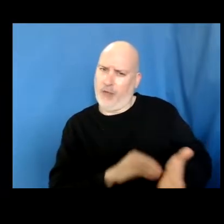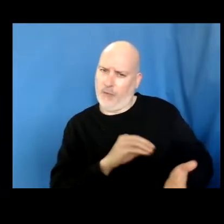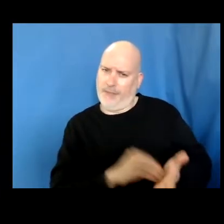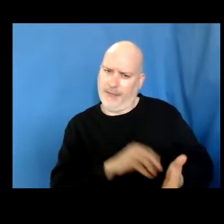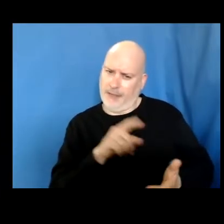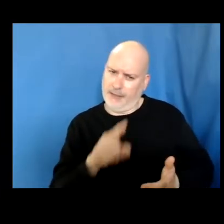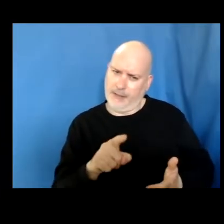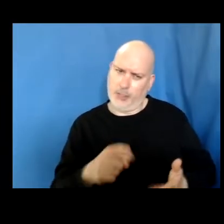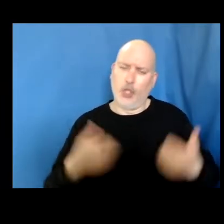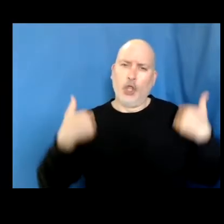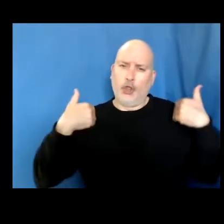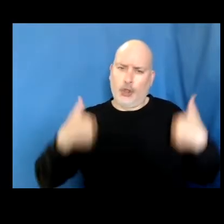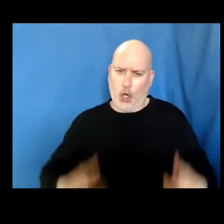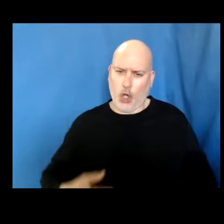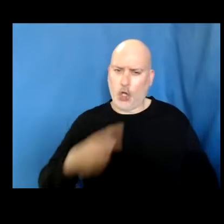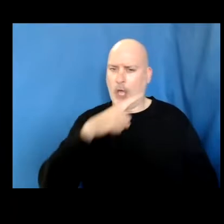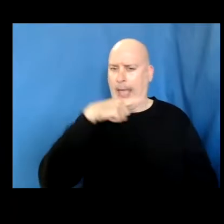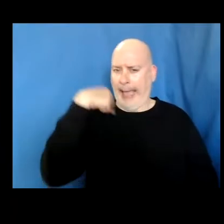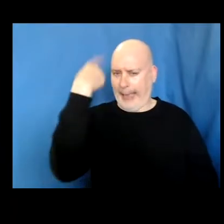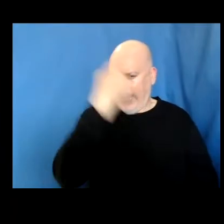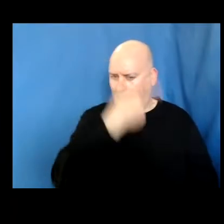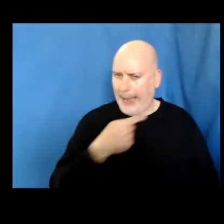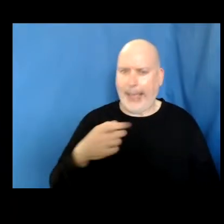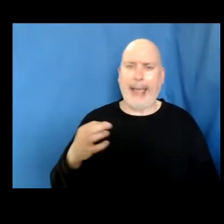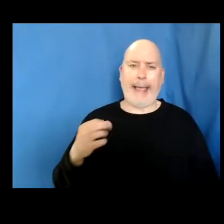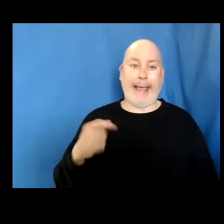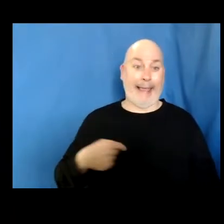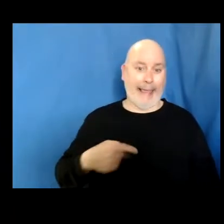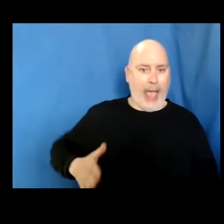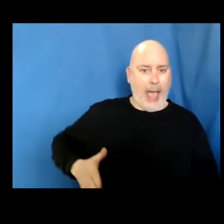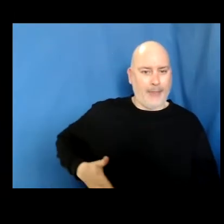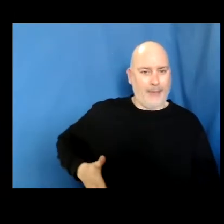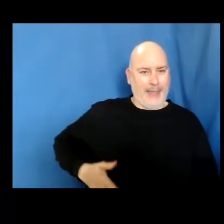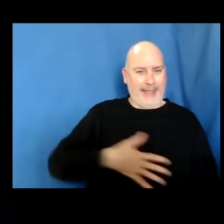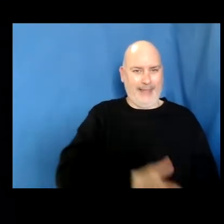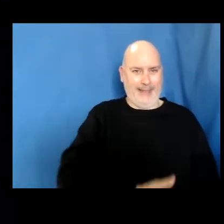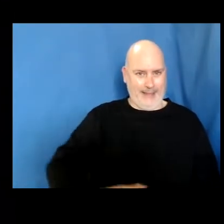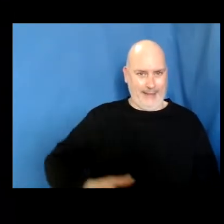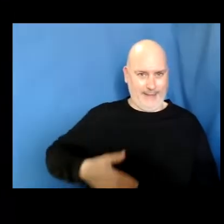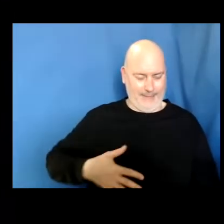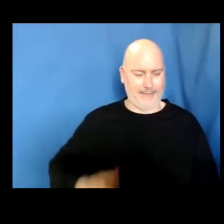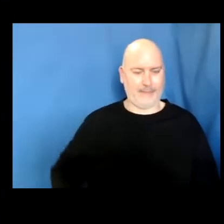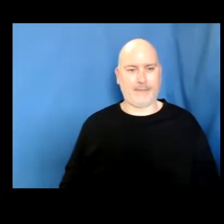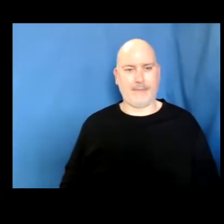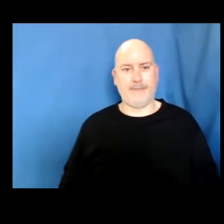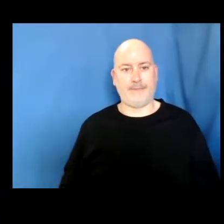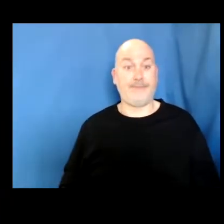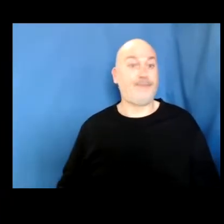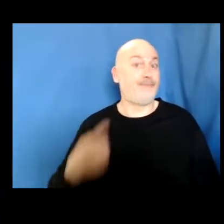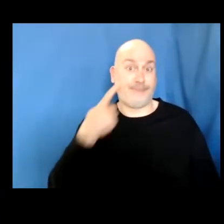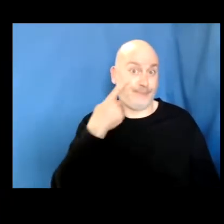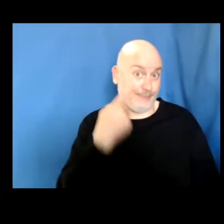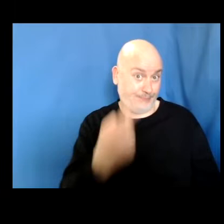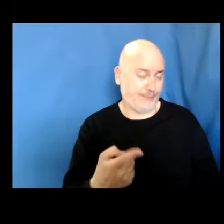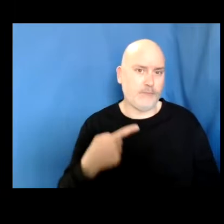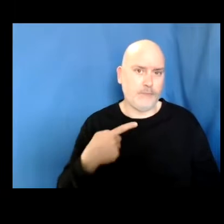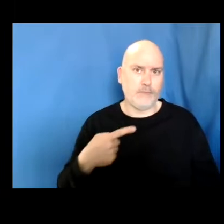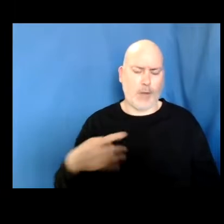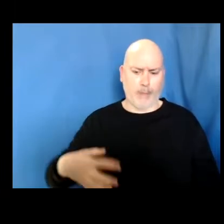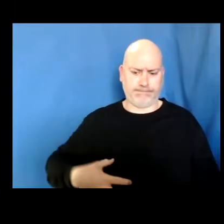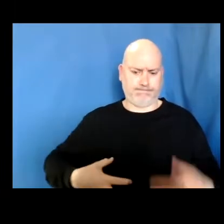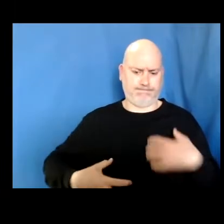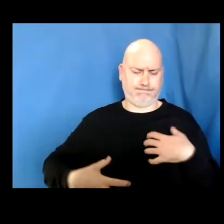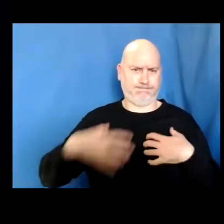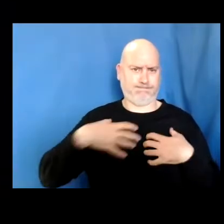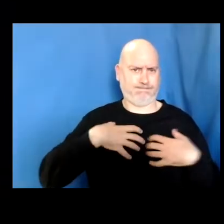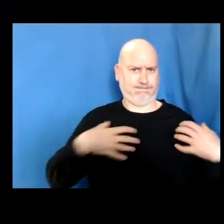el tronco, en la cara y en la parte anterior del abdomen. Como veis, son unas ronchas o